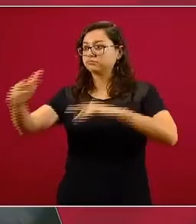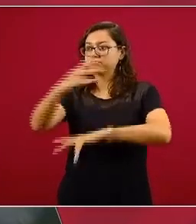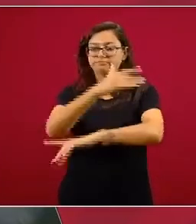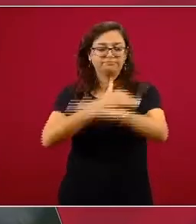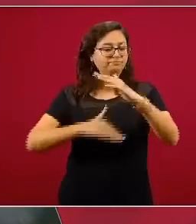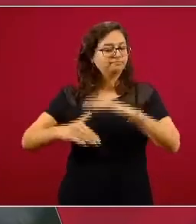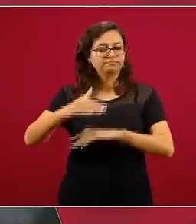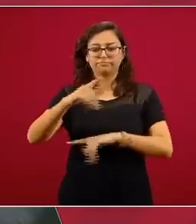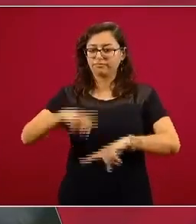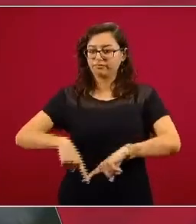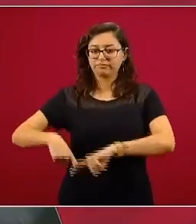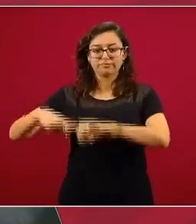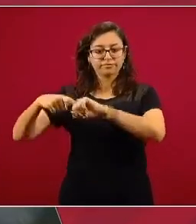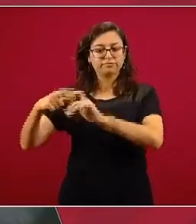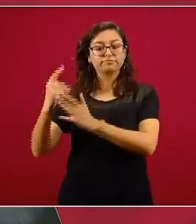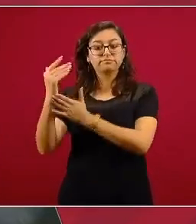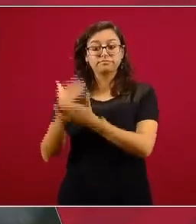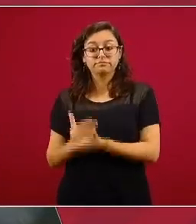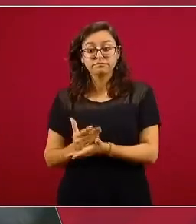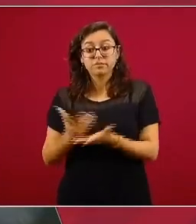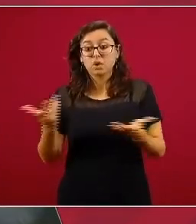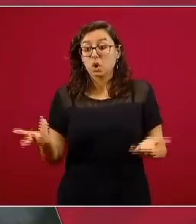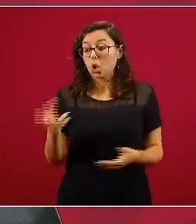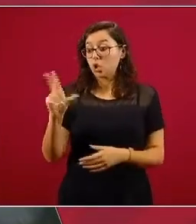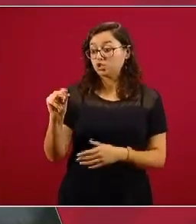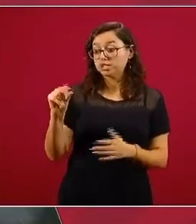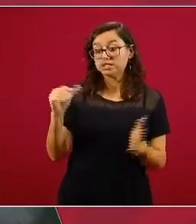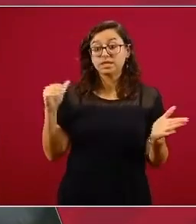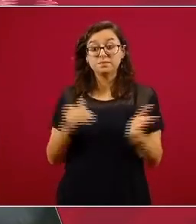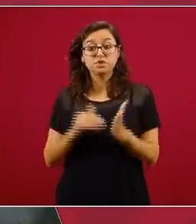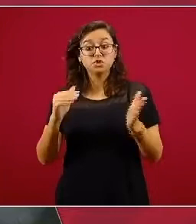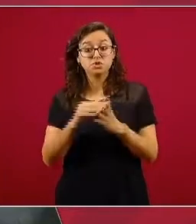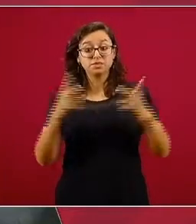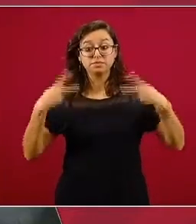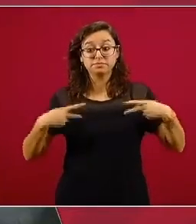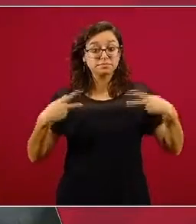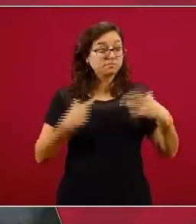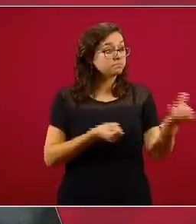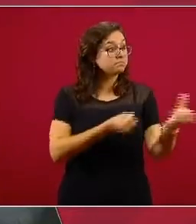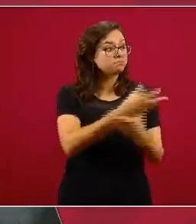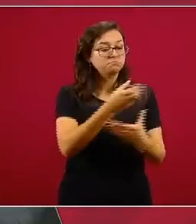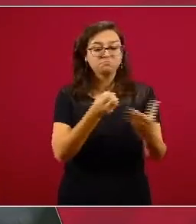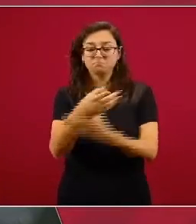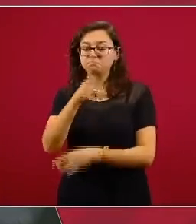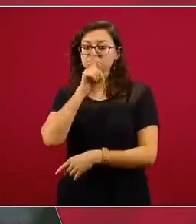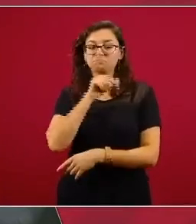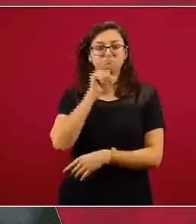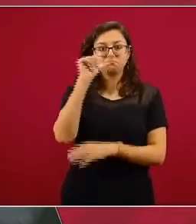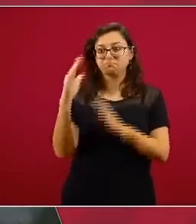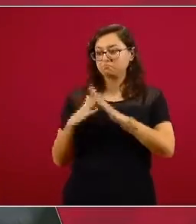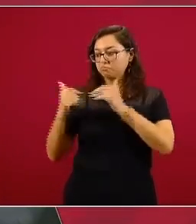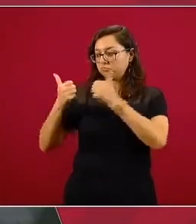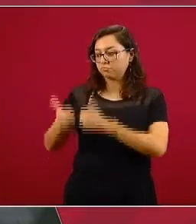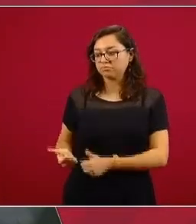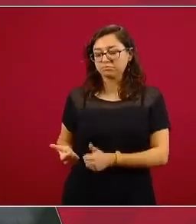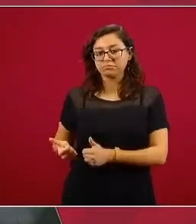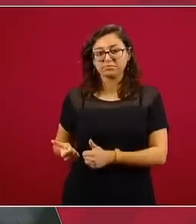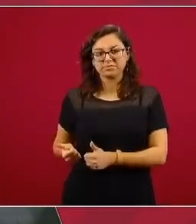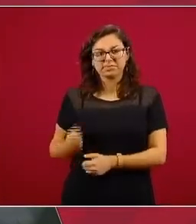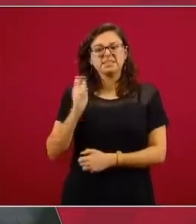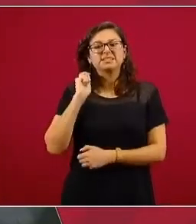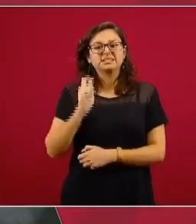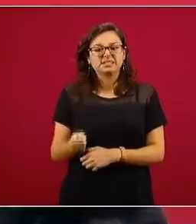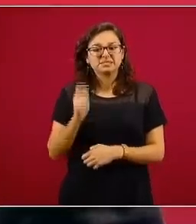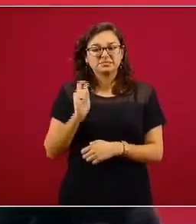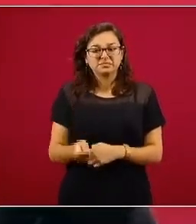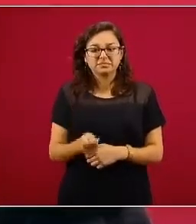público. Estimamos que 80 millones de personas dejaron de estar en el espacio público. ¿Qué quiere decir dejar de estar en el espacio